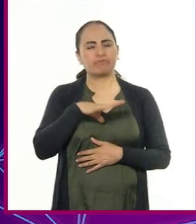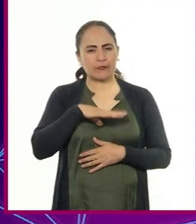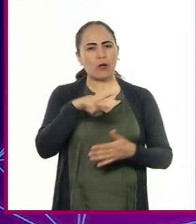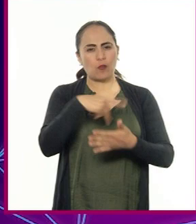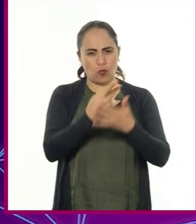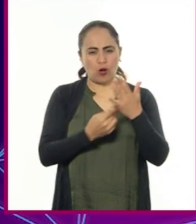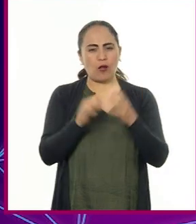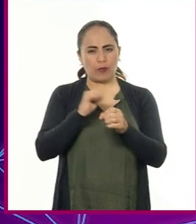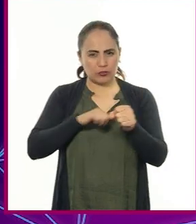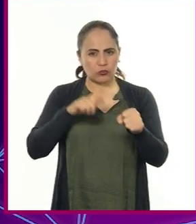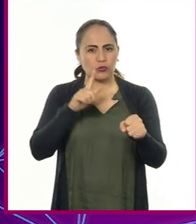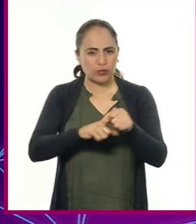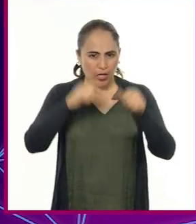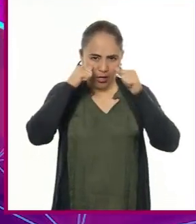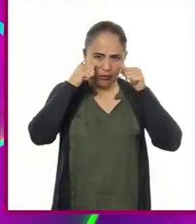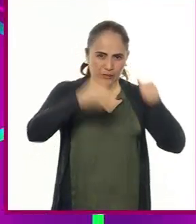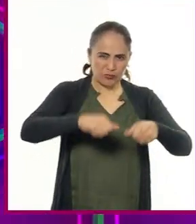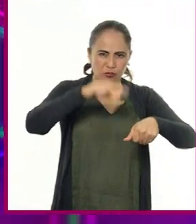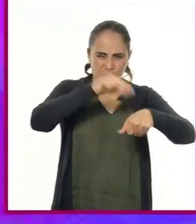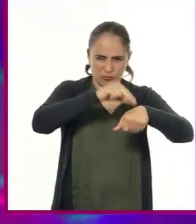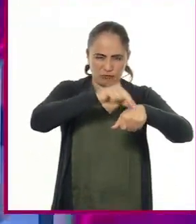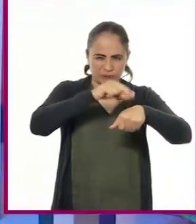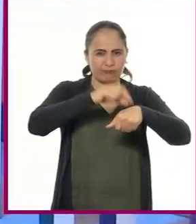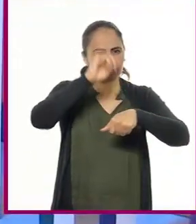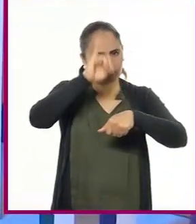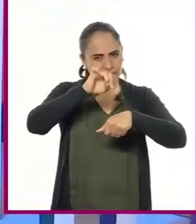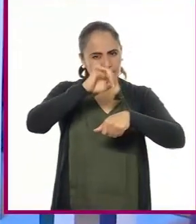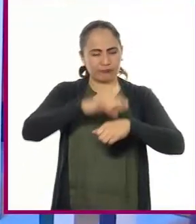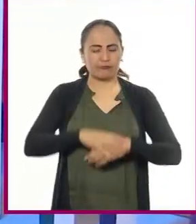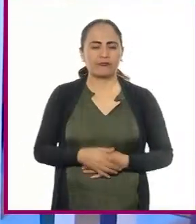programa social y atención médica.